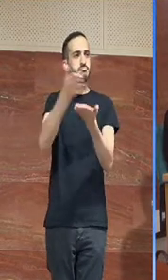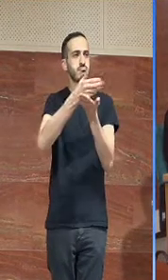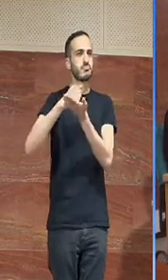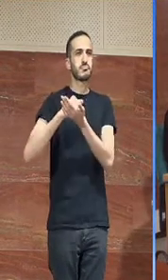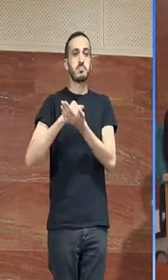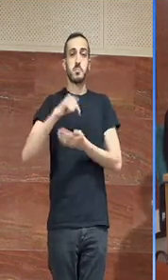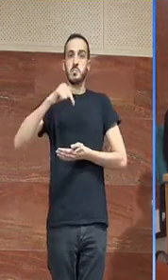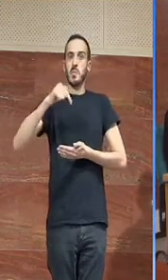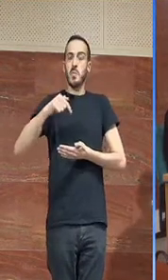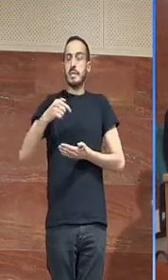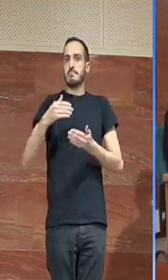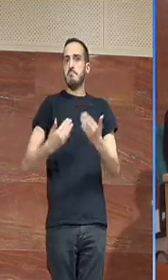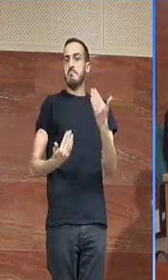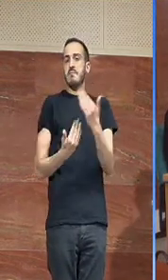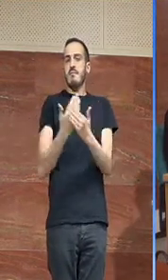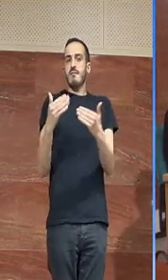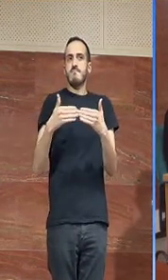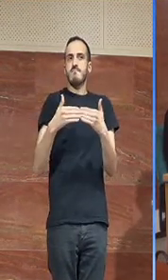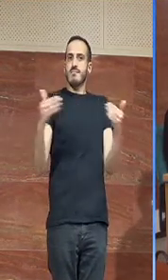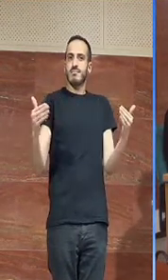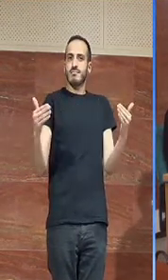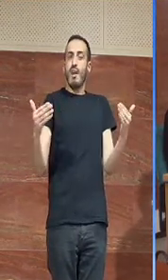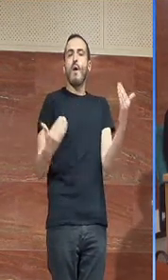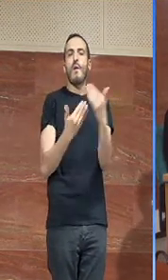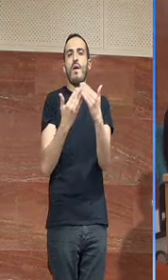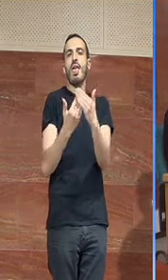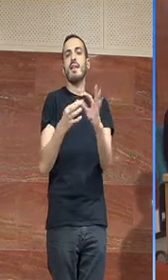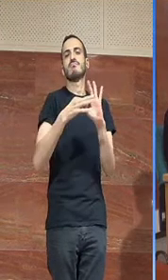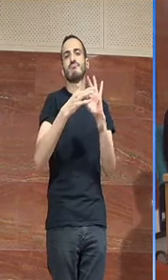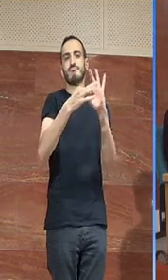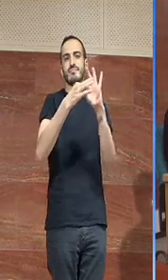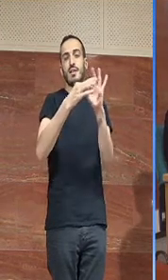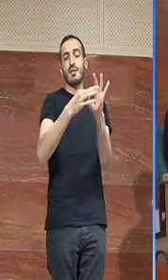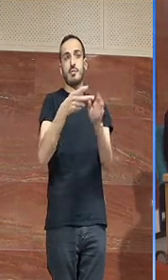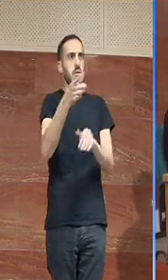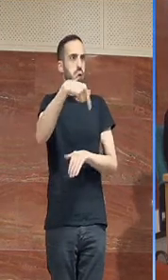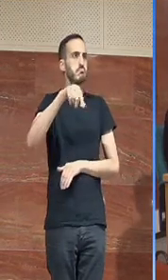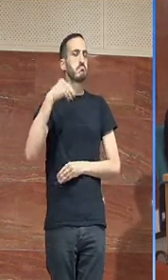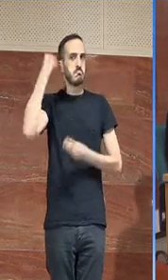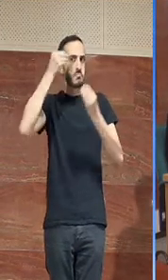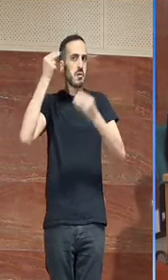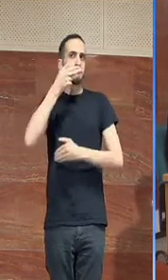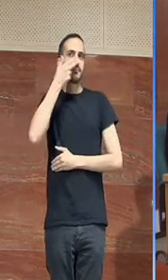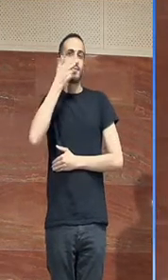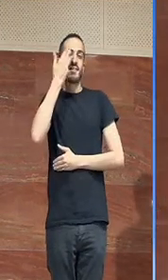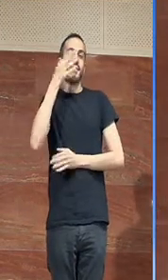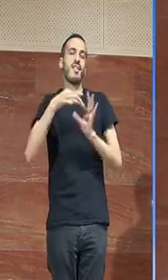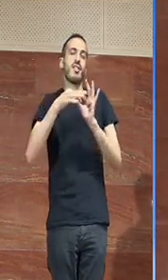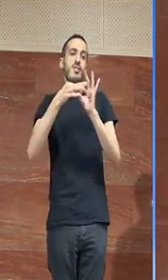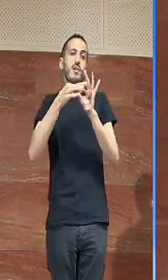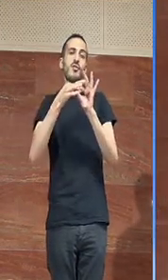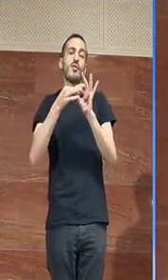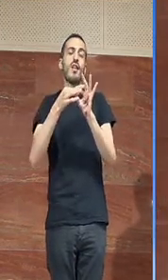Abrimos hoy la mañana con una jornada dedicada a un tema que espero que sea de vuestro interés, es la escala humana de las